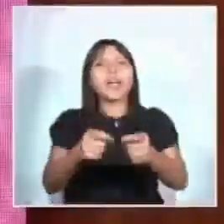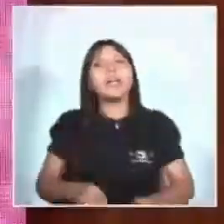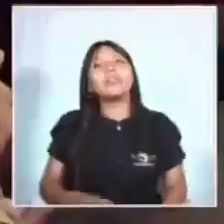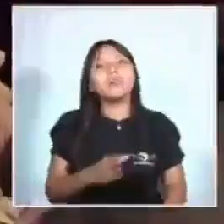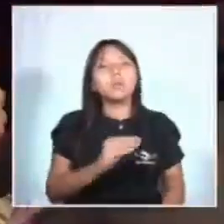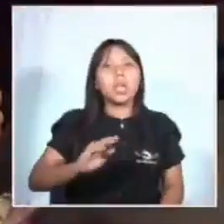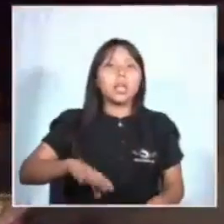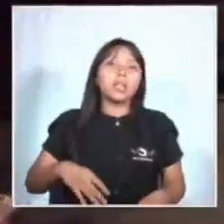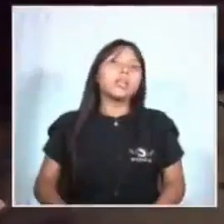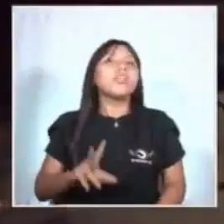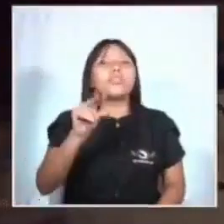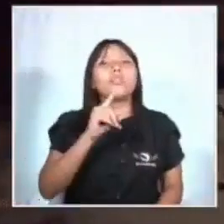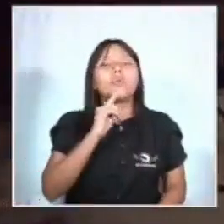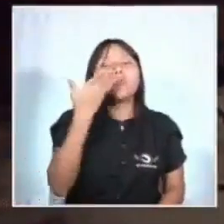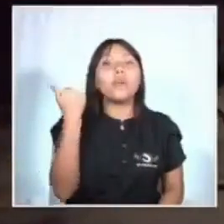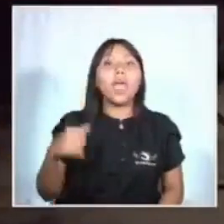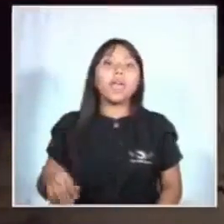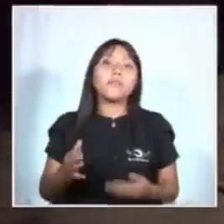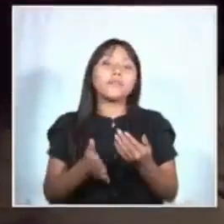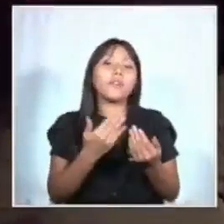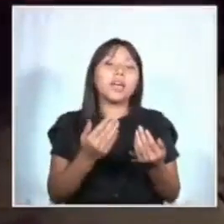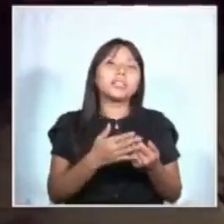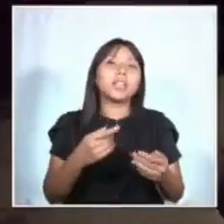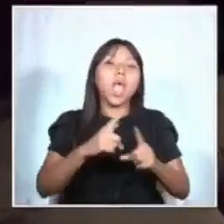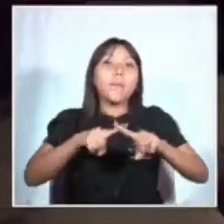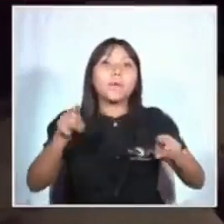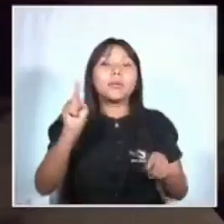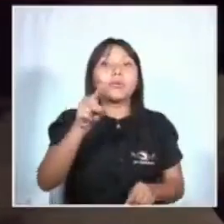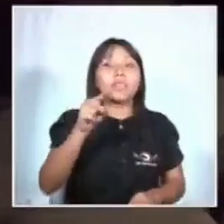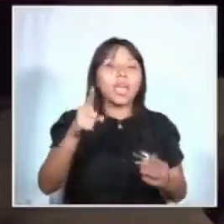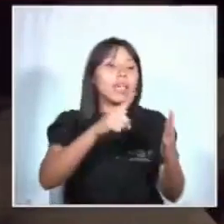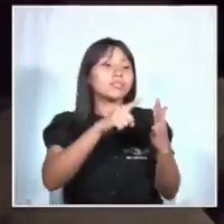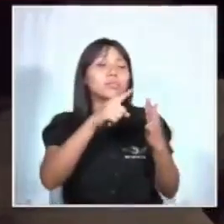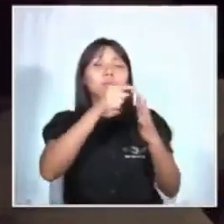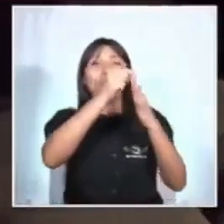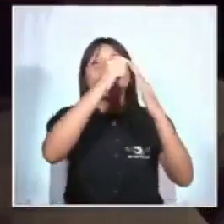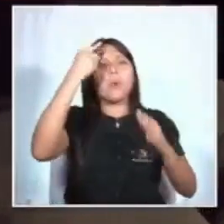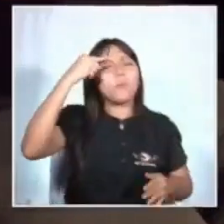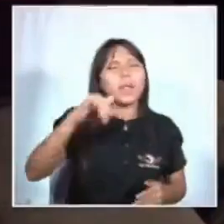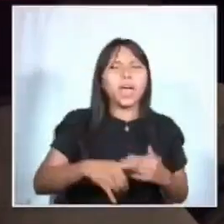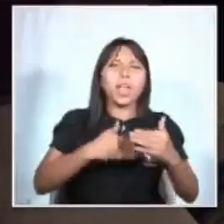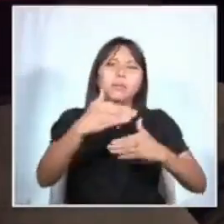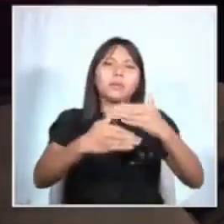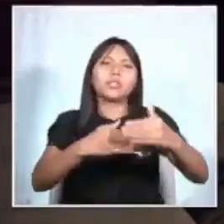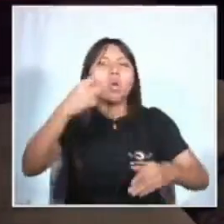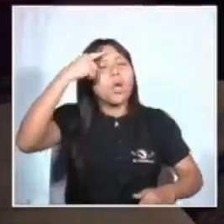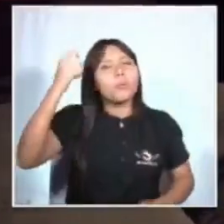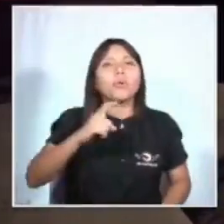sido fácil, pero te escogieron para el proceso. Porque